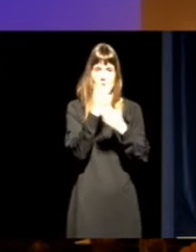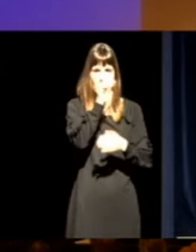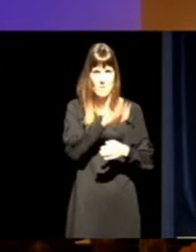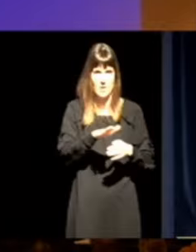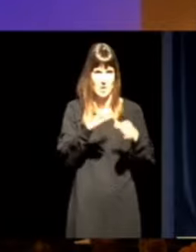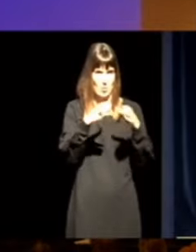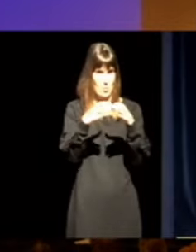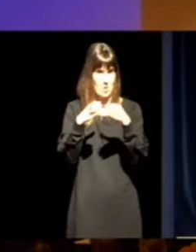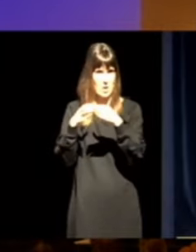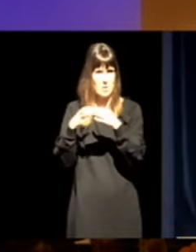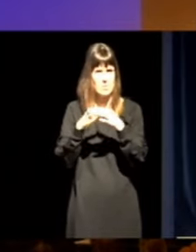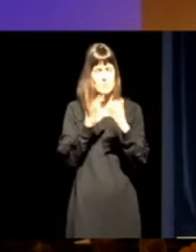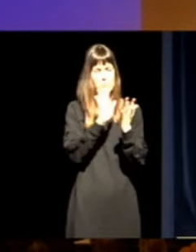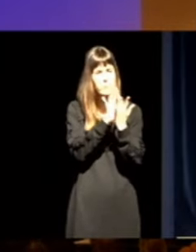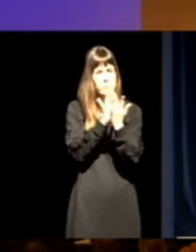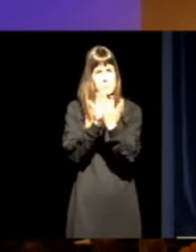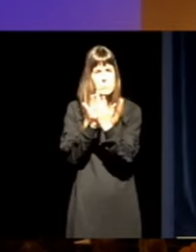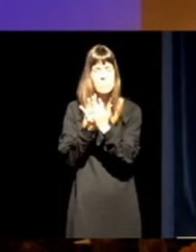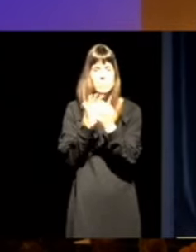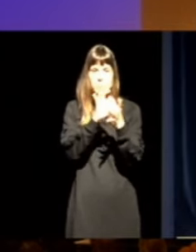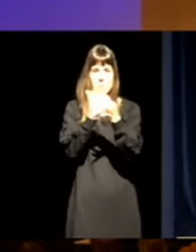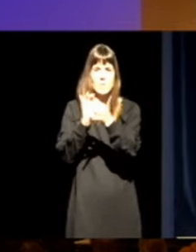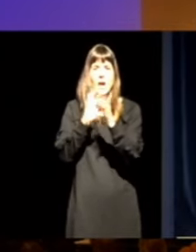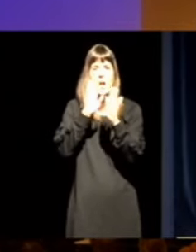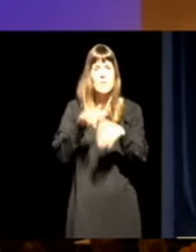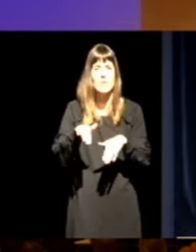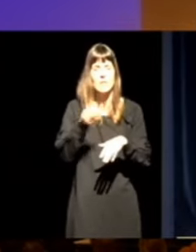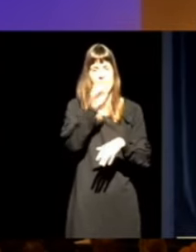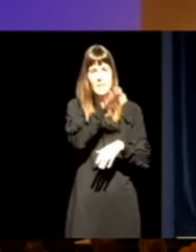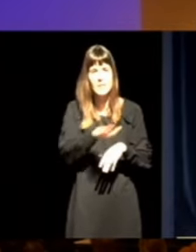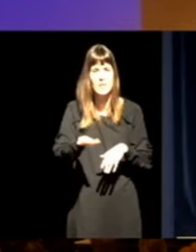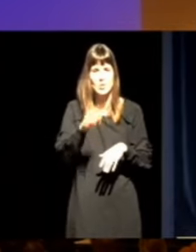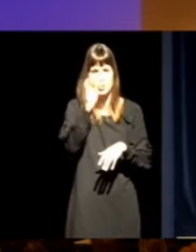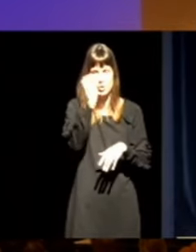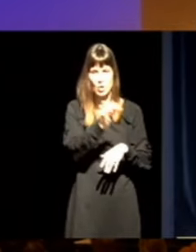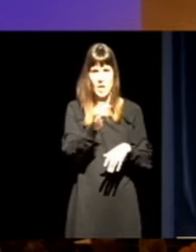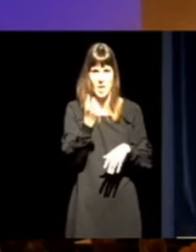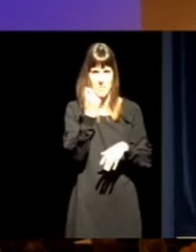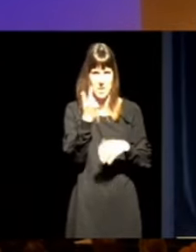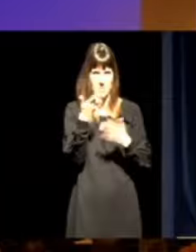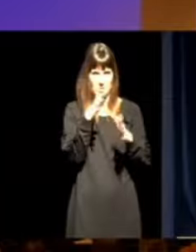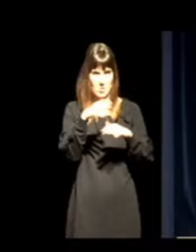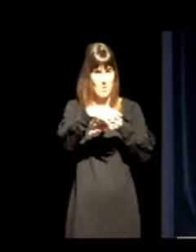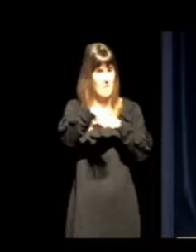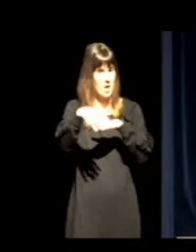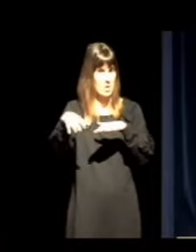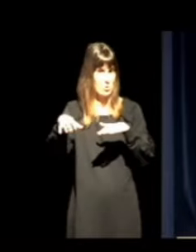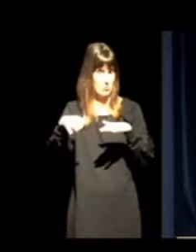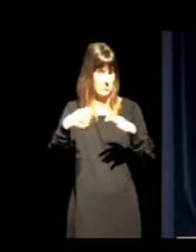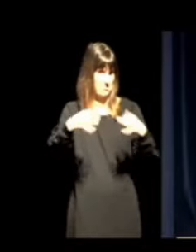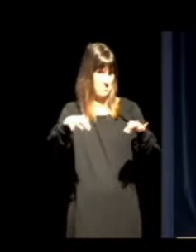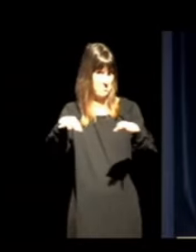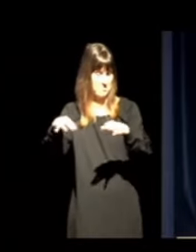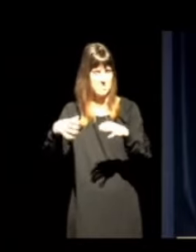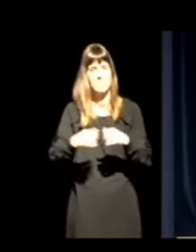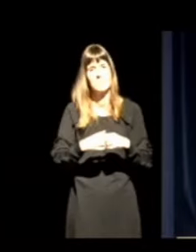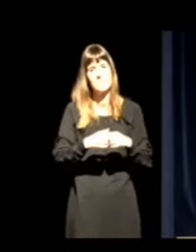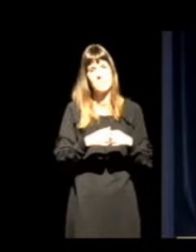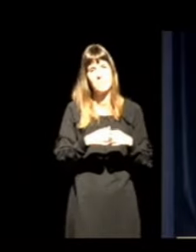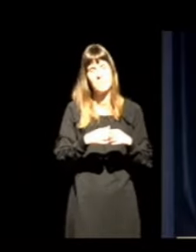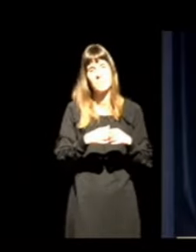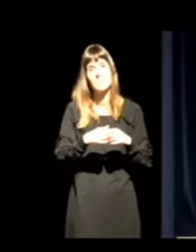comunitarios donde habían aproximadamente casi 1.000 niños y niñas de los barrios populares. Entonces ellas nos contaron